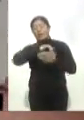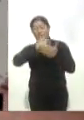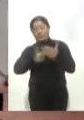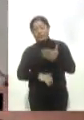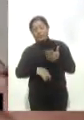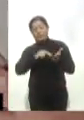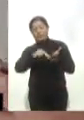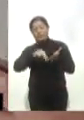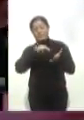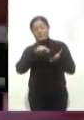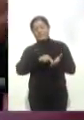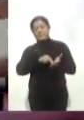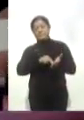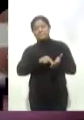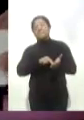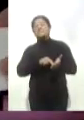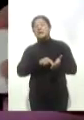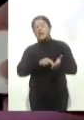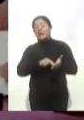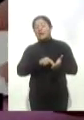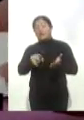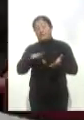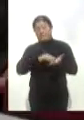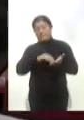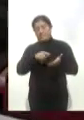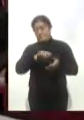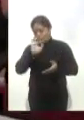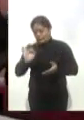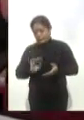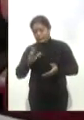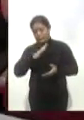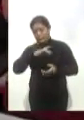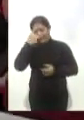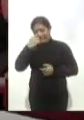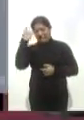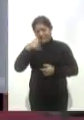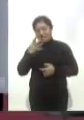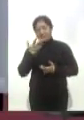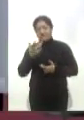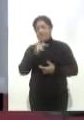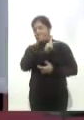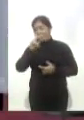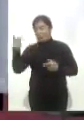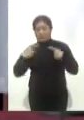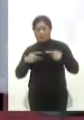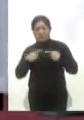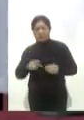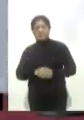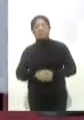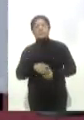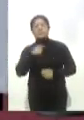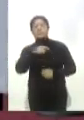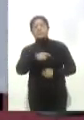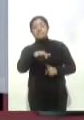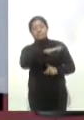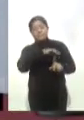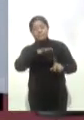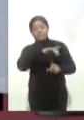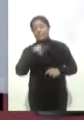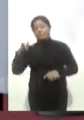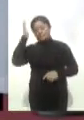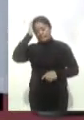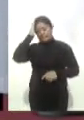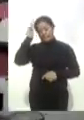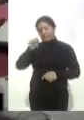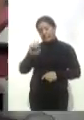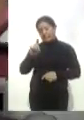avanzada en documentos oficiales, que facilitará la realización de trámites a los ciudadanos. En este contexto, el titular de la SEDECO, Jorge Luis Vázquez